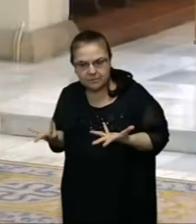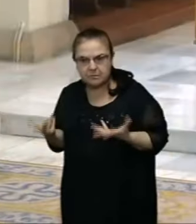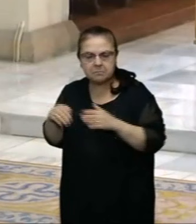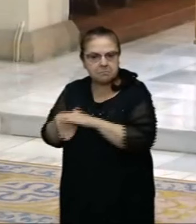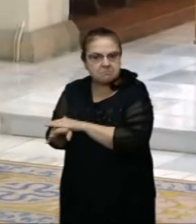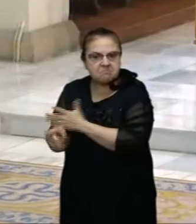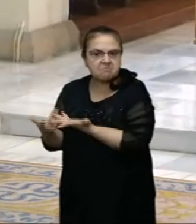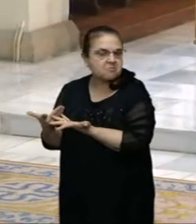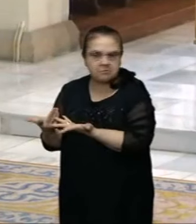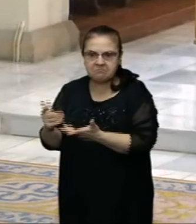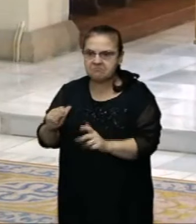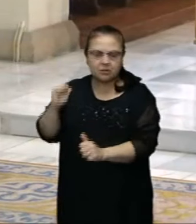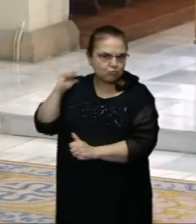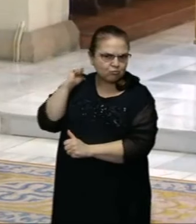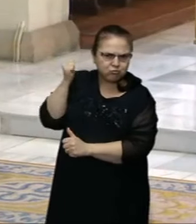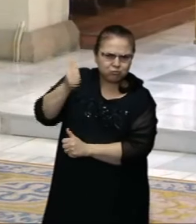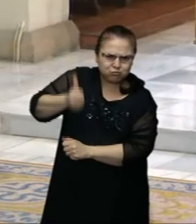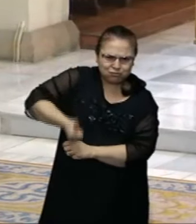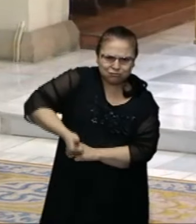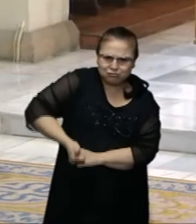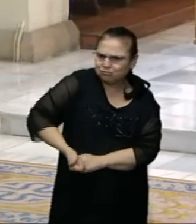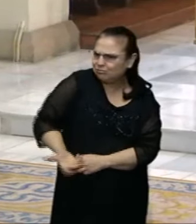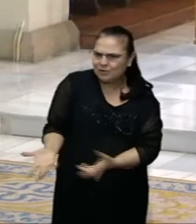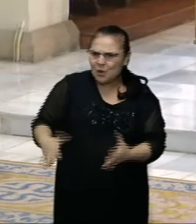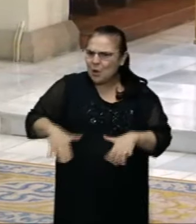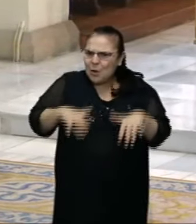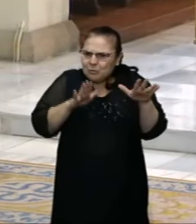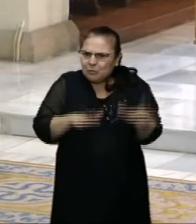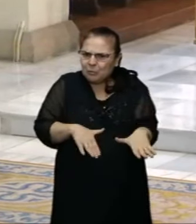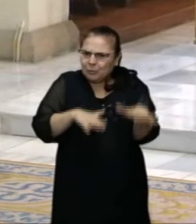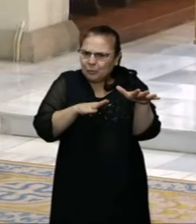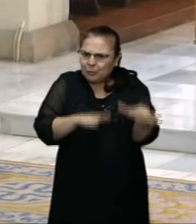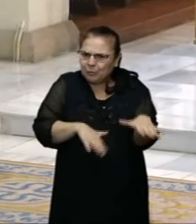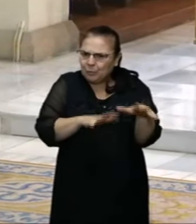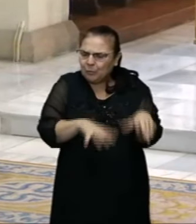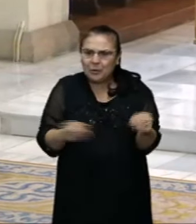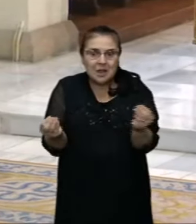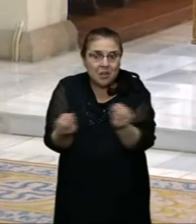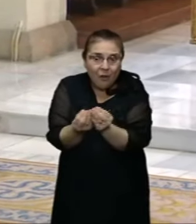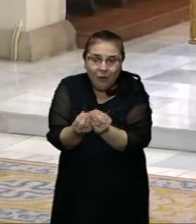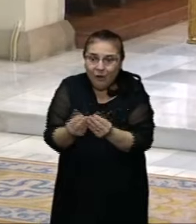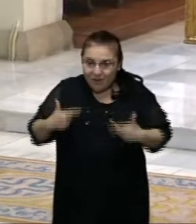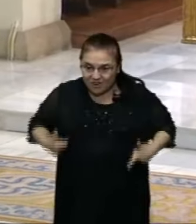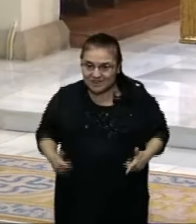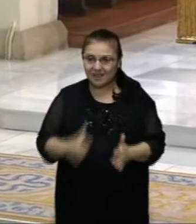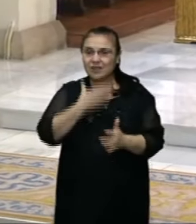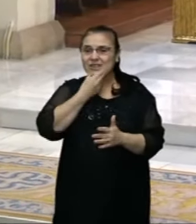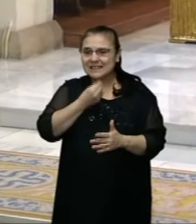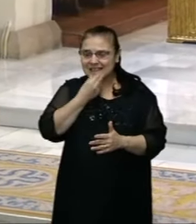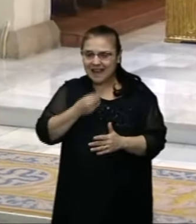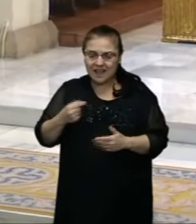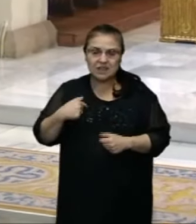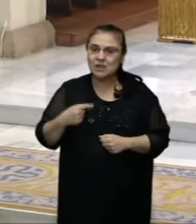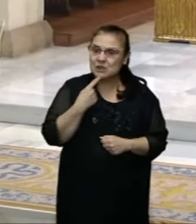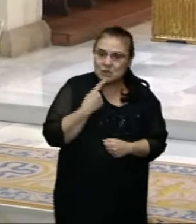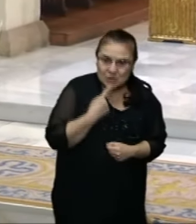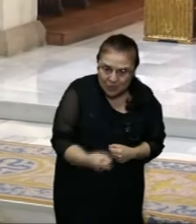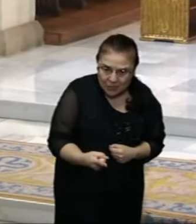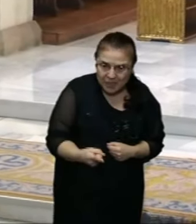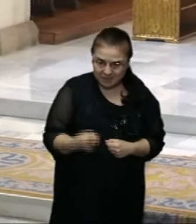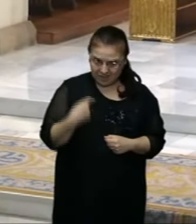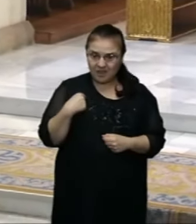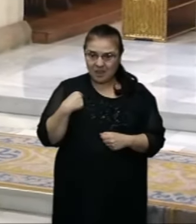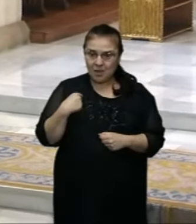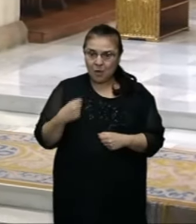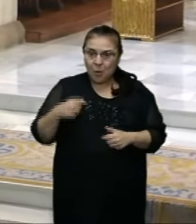Durante todo el tiempo que he peregrinado con todos los hijos de Israel, ¿acaso me dirigí a alguno de los